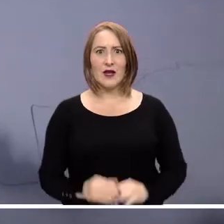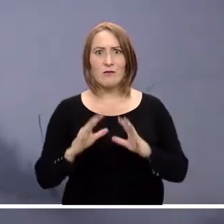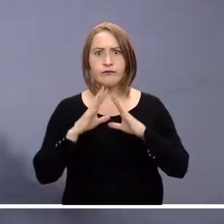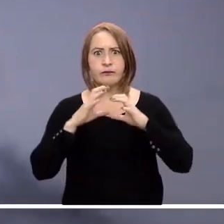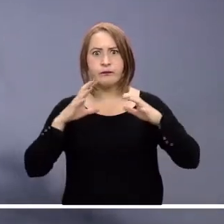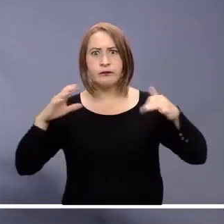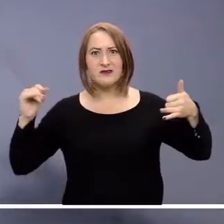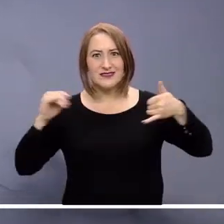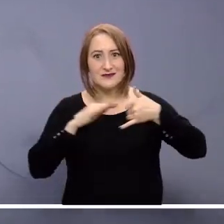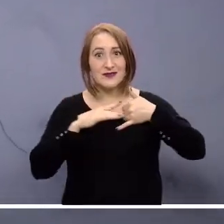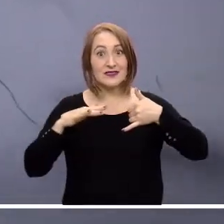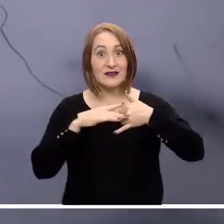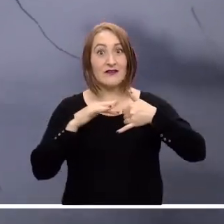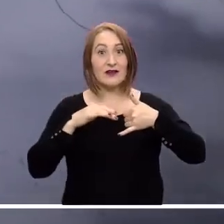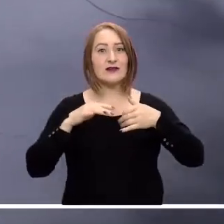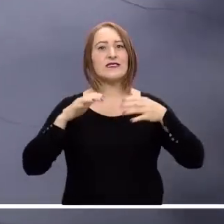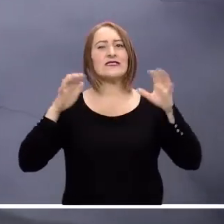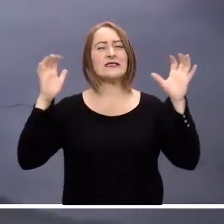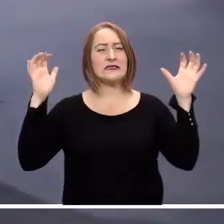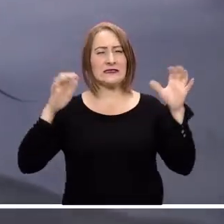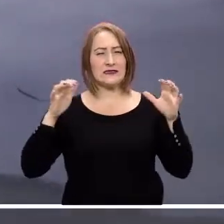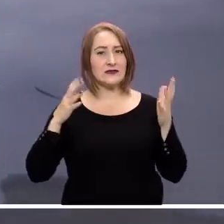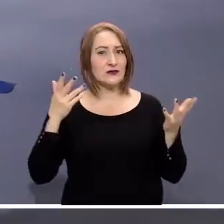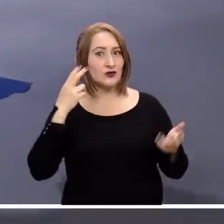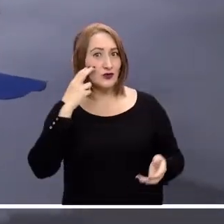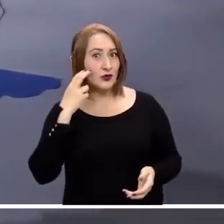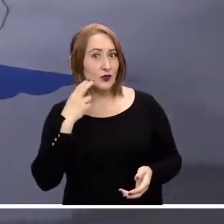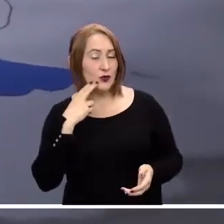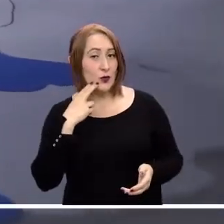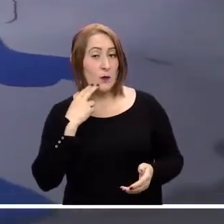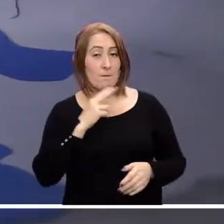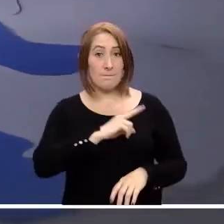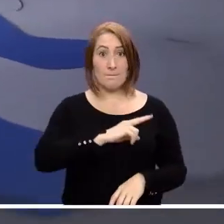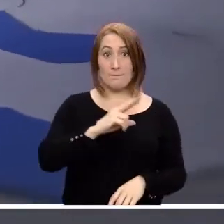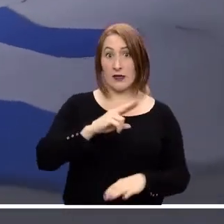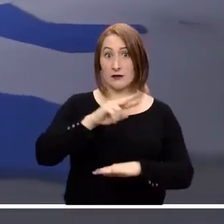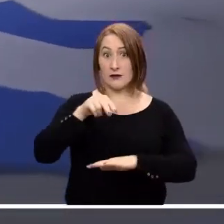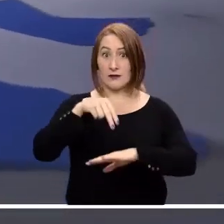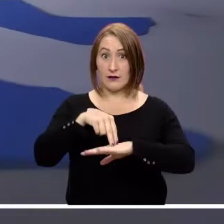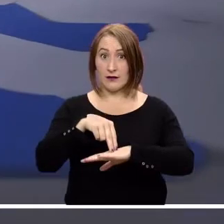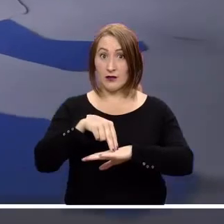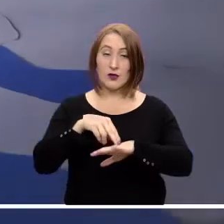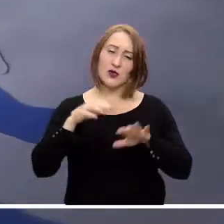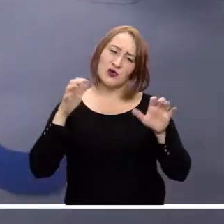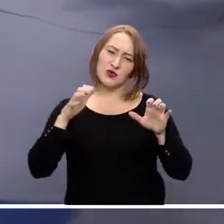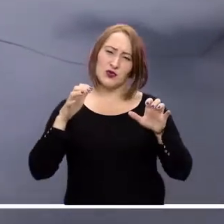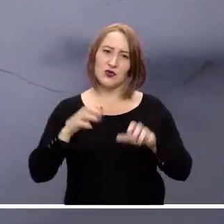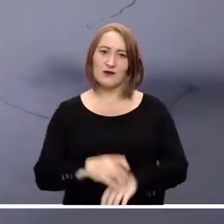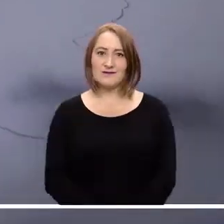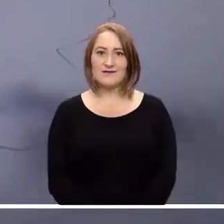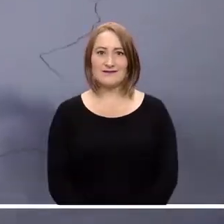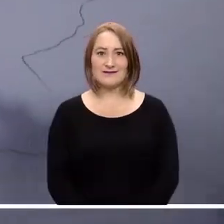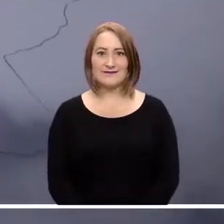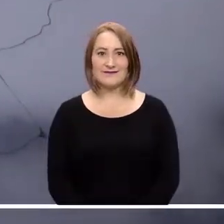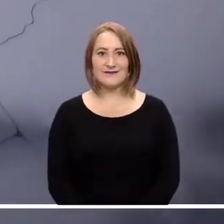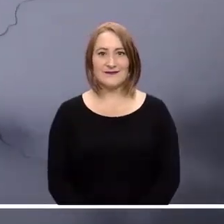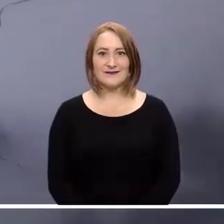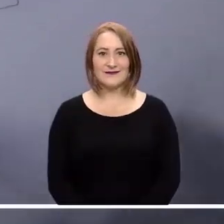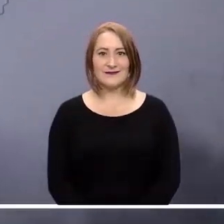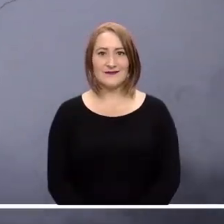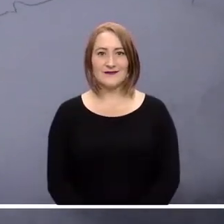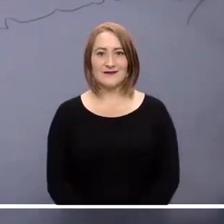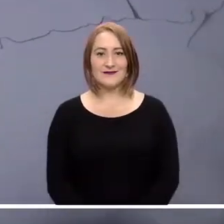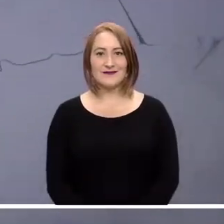cadenas de nubes que llegarán al Pacífico podrán provocar lluvias en Chocó, mientras que en Valle del Cauca y Nariño se prevén lluvias menores.